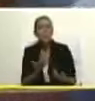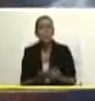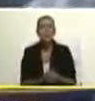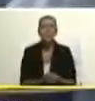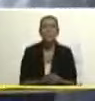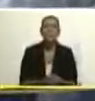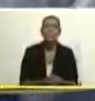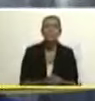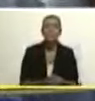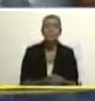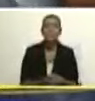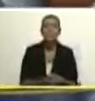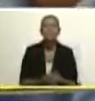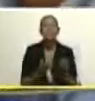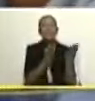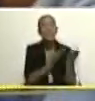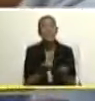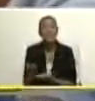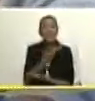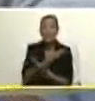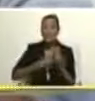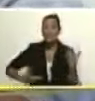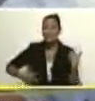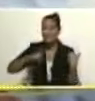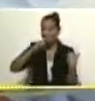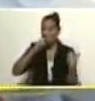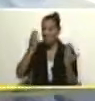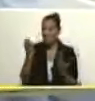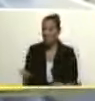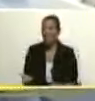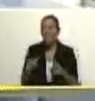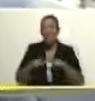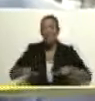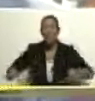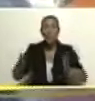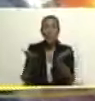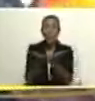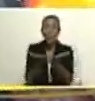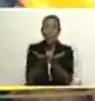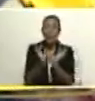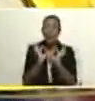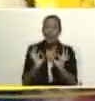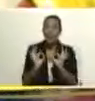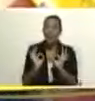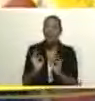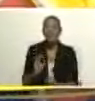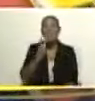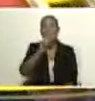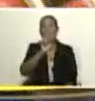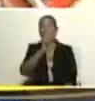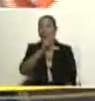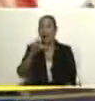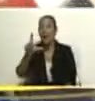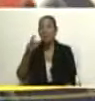Bueno, bienvenido, presidente, a esta institución emblemática de los Valles del Tuy.